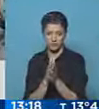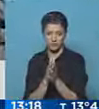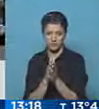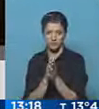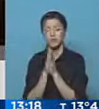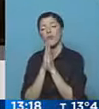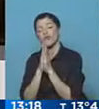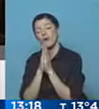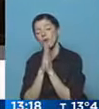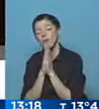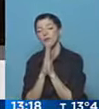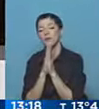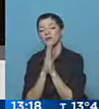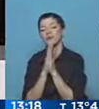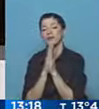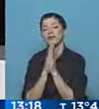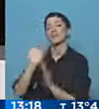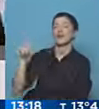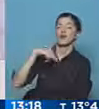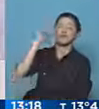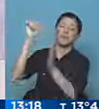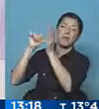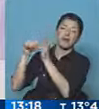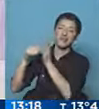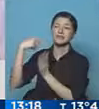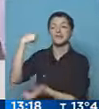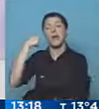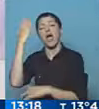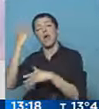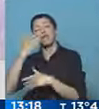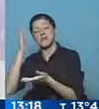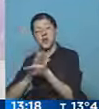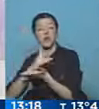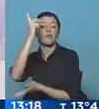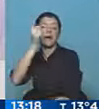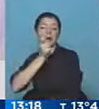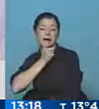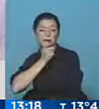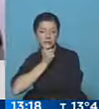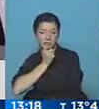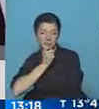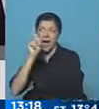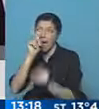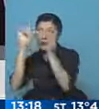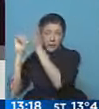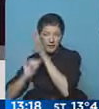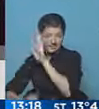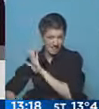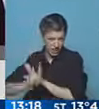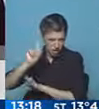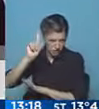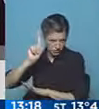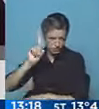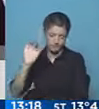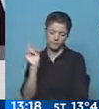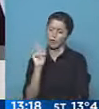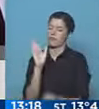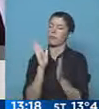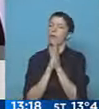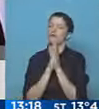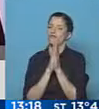Por favor, que nadie nos venga a poner de ejemplo a algunos países del norte. Por favor,